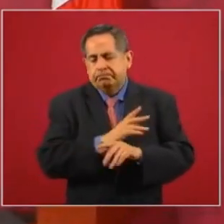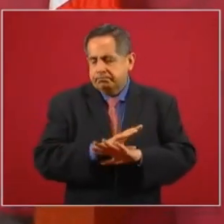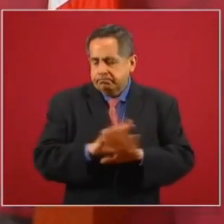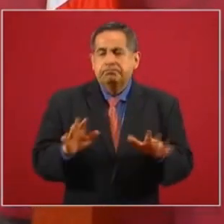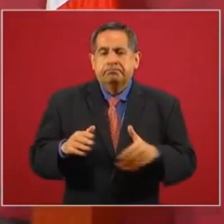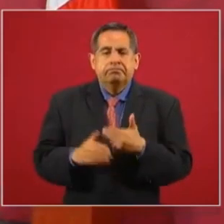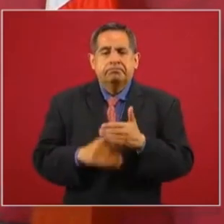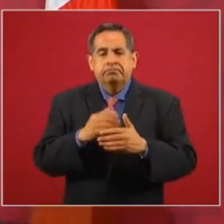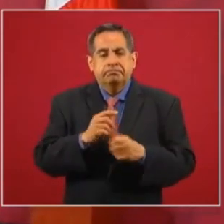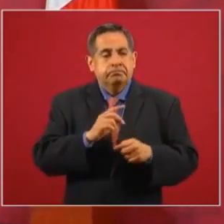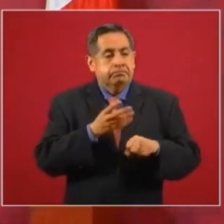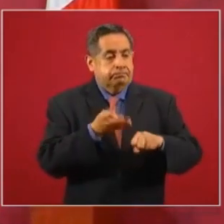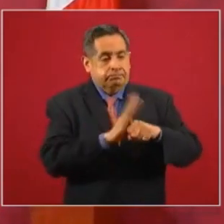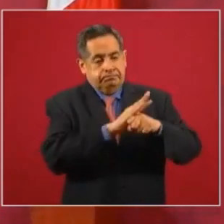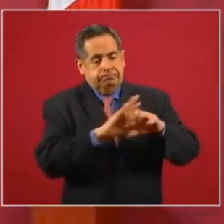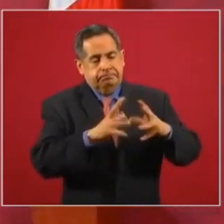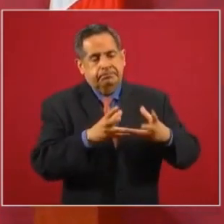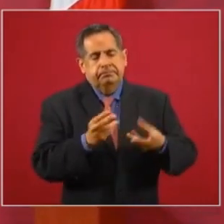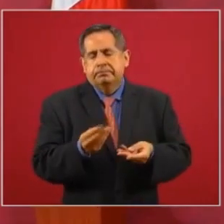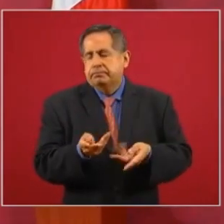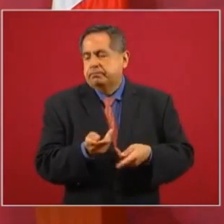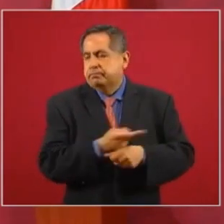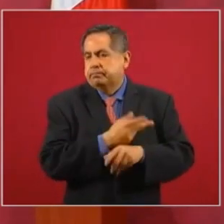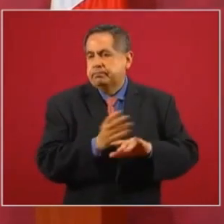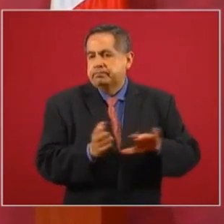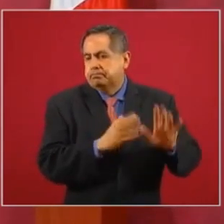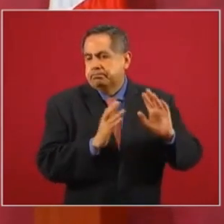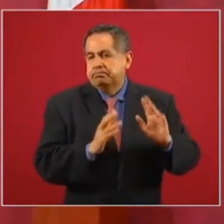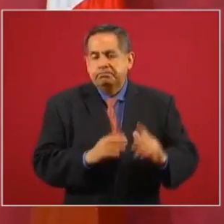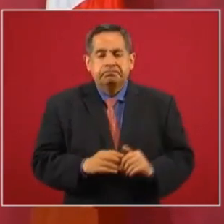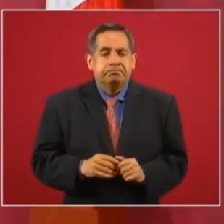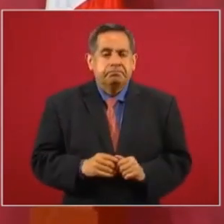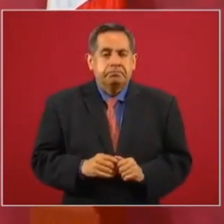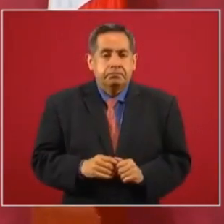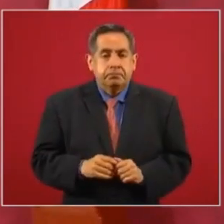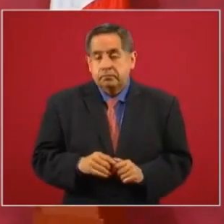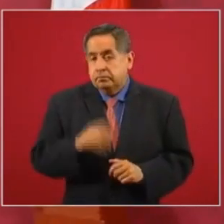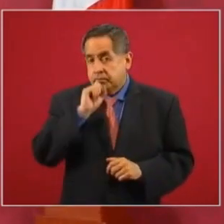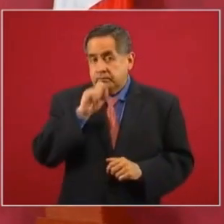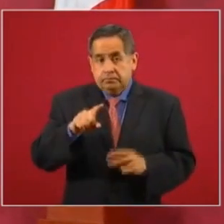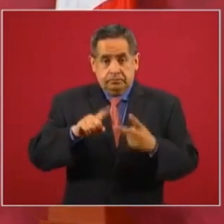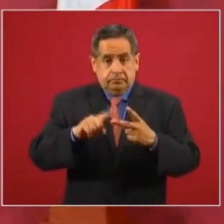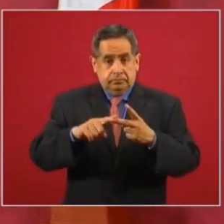de la pandemia. Y en lo económico, lo mismo.